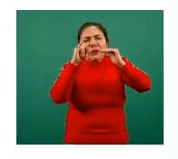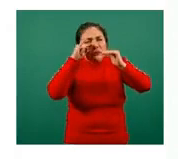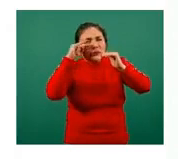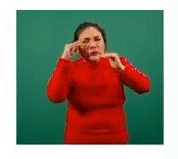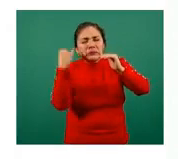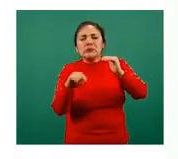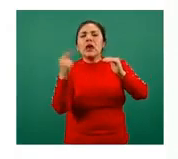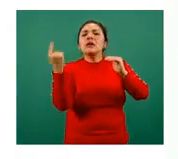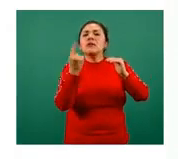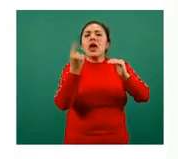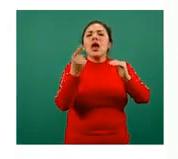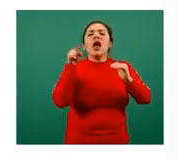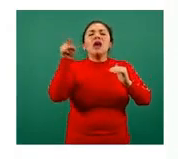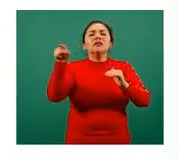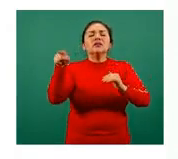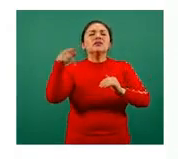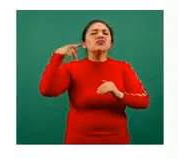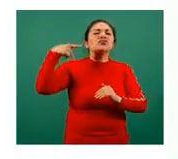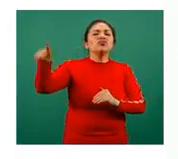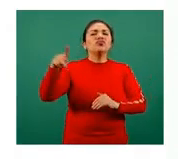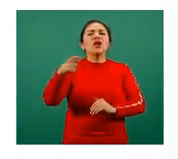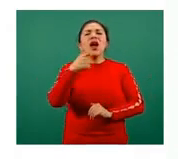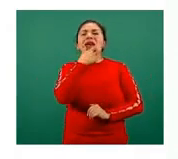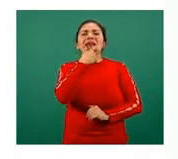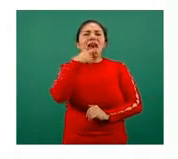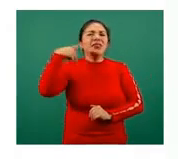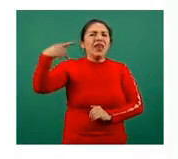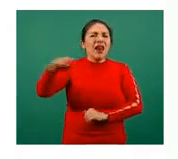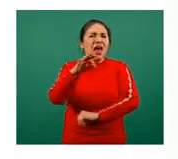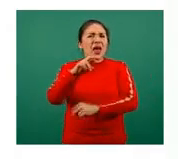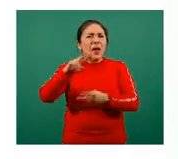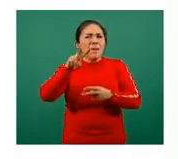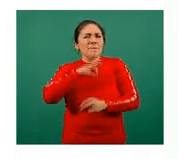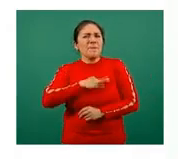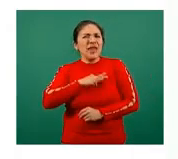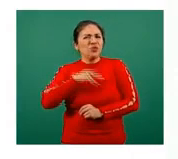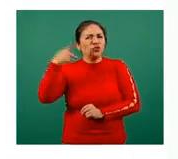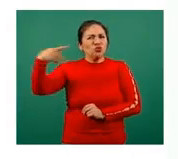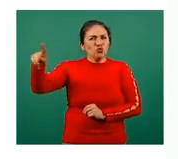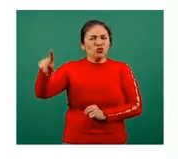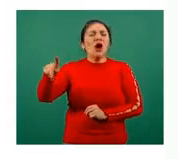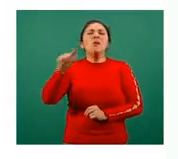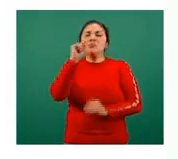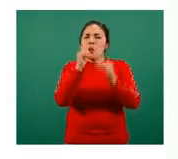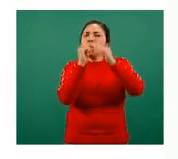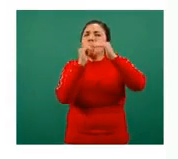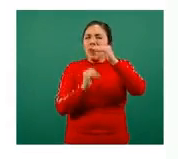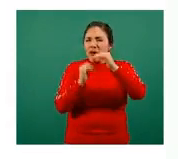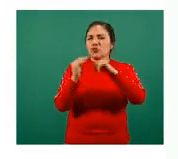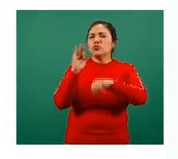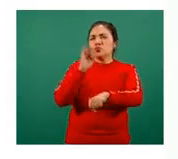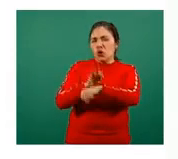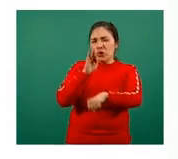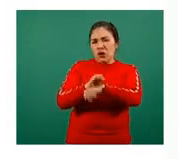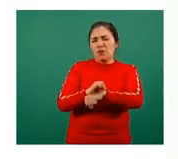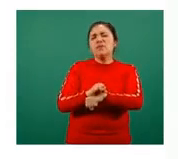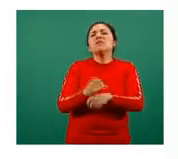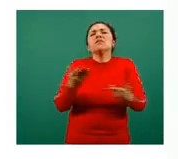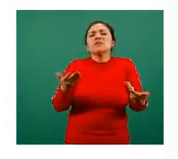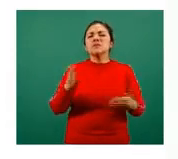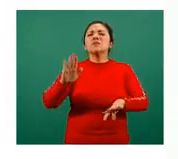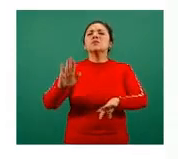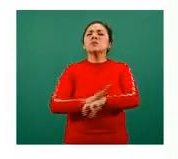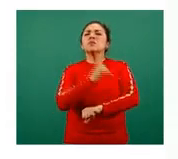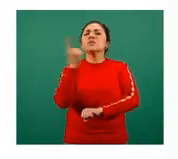contra la variante conocida como de Reino Unido, que se asocia también a una reducción